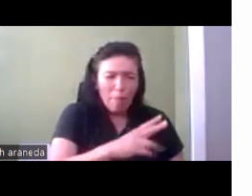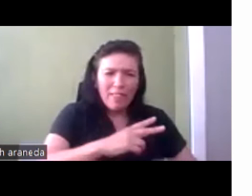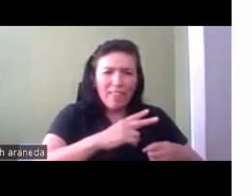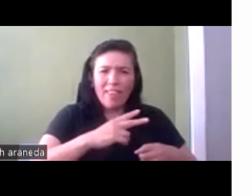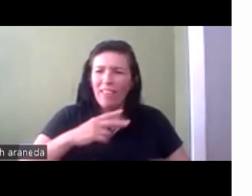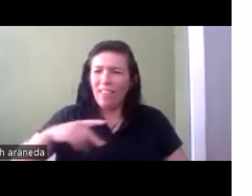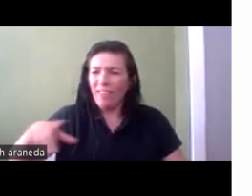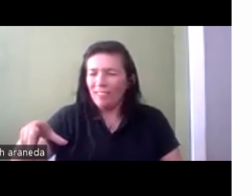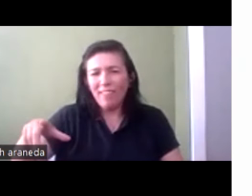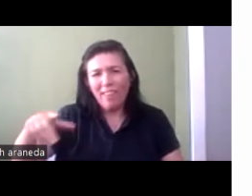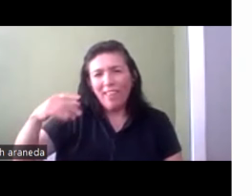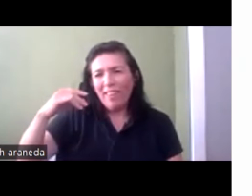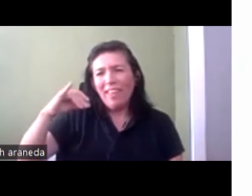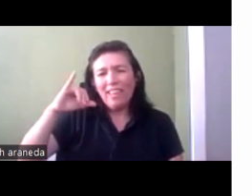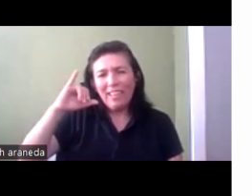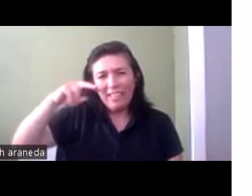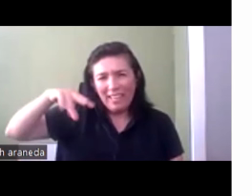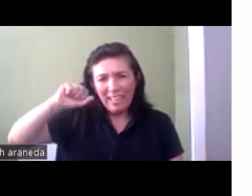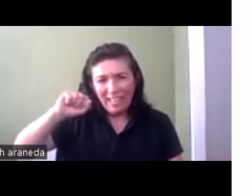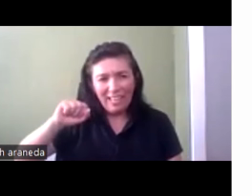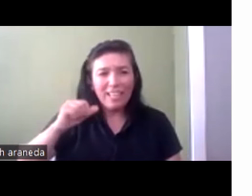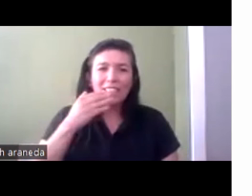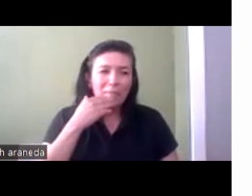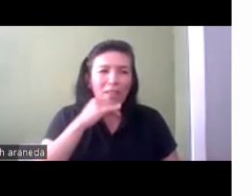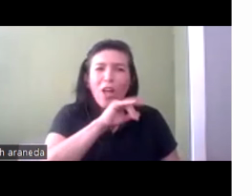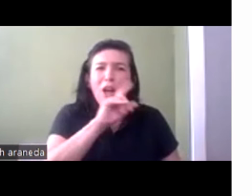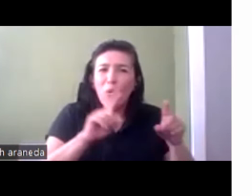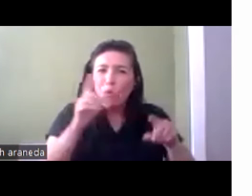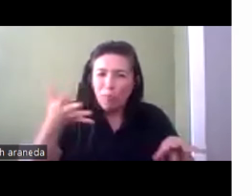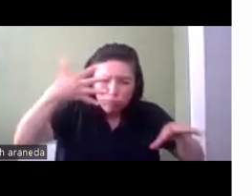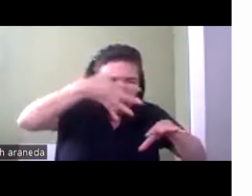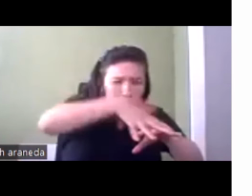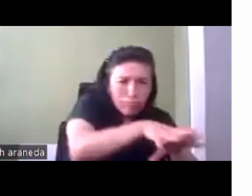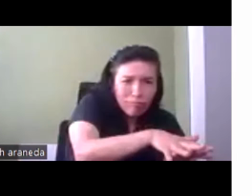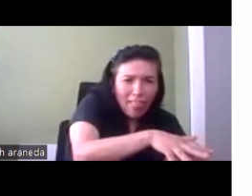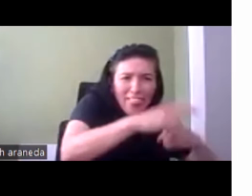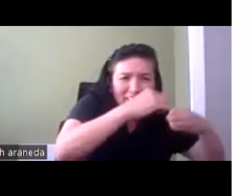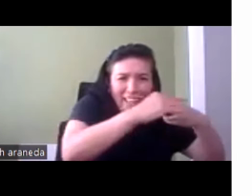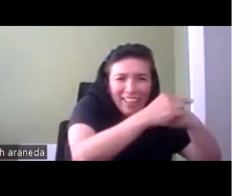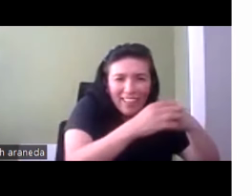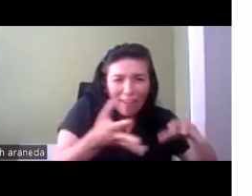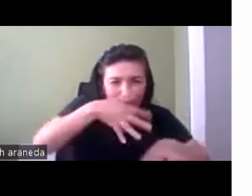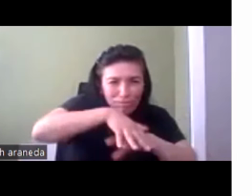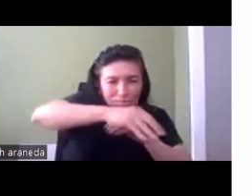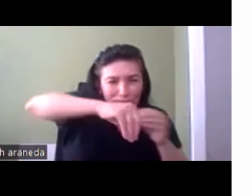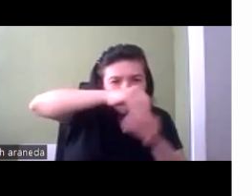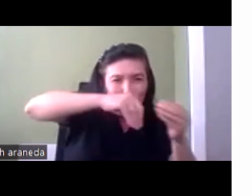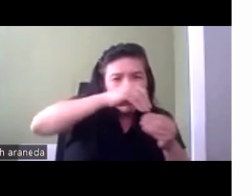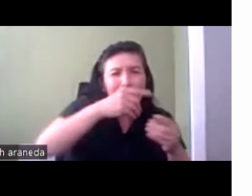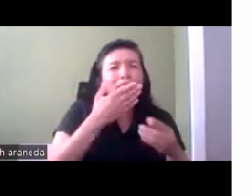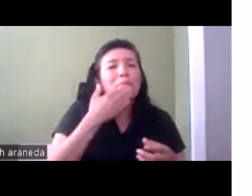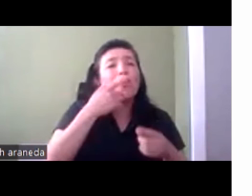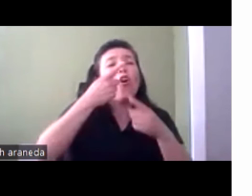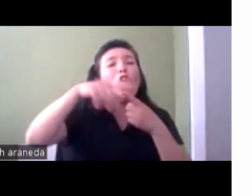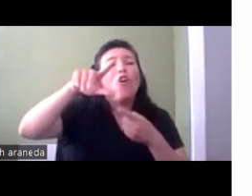otros que mezclan patrones inca, patrones de aguitas con inca, y también elementos foráneos que vienen del